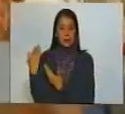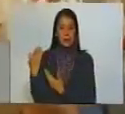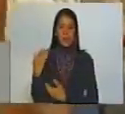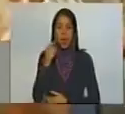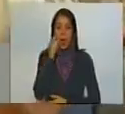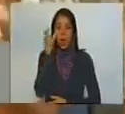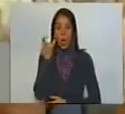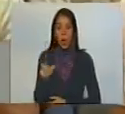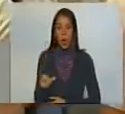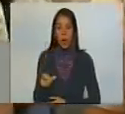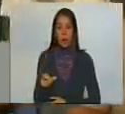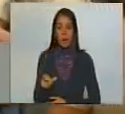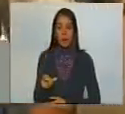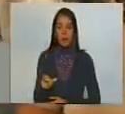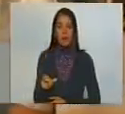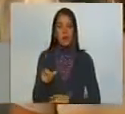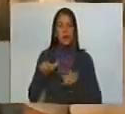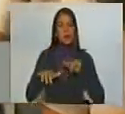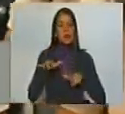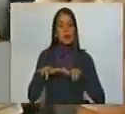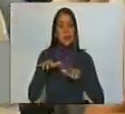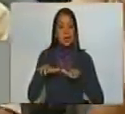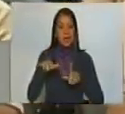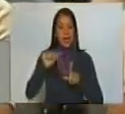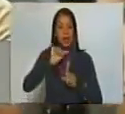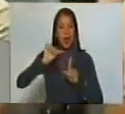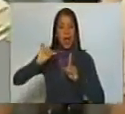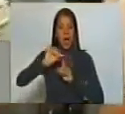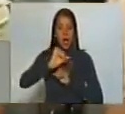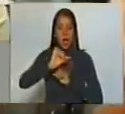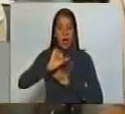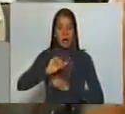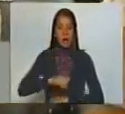Ciudadano Joyler Hurtado, secretario de Ambiente.